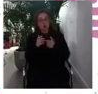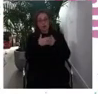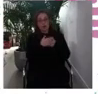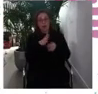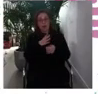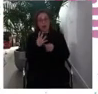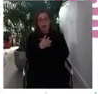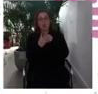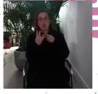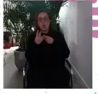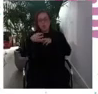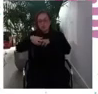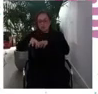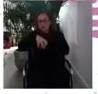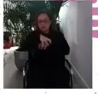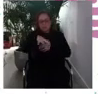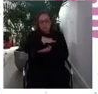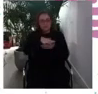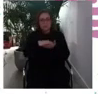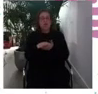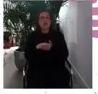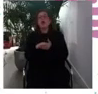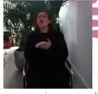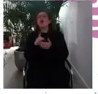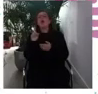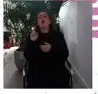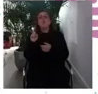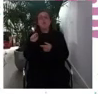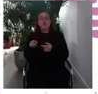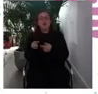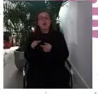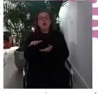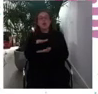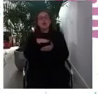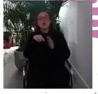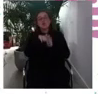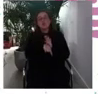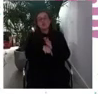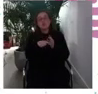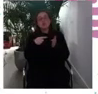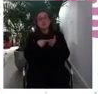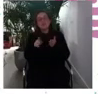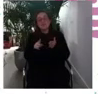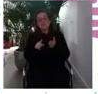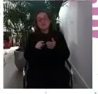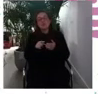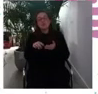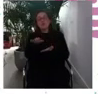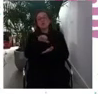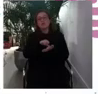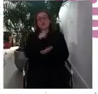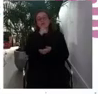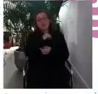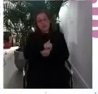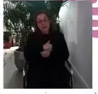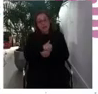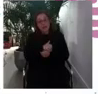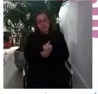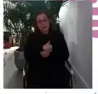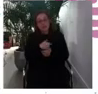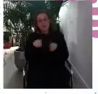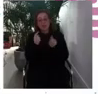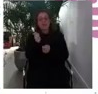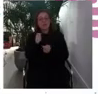4 subzonas: Aguada, Barrio Sur, Centro y Ciudad Vieja. ¿Quiénes